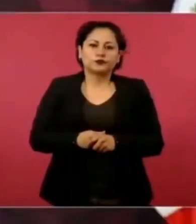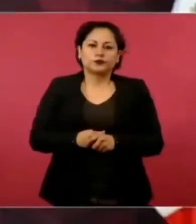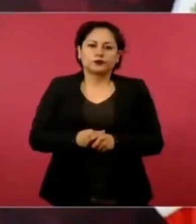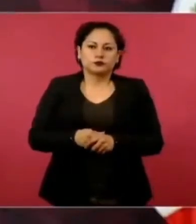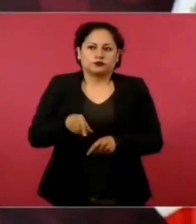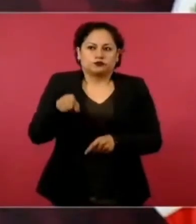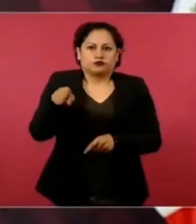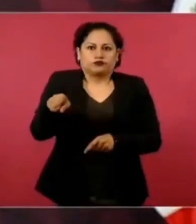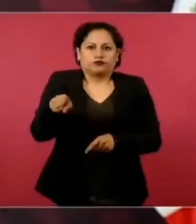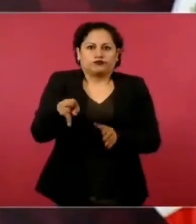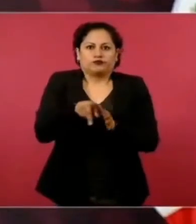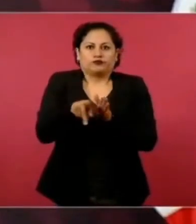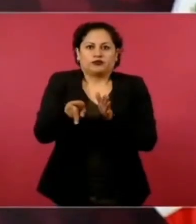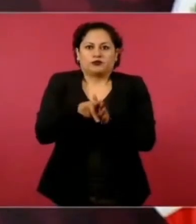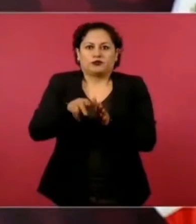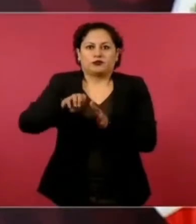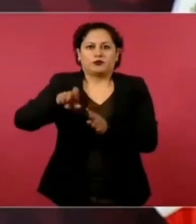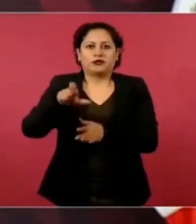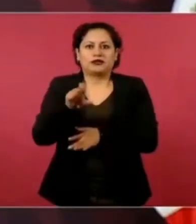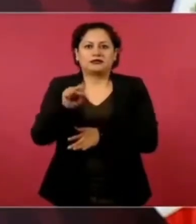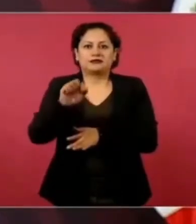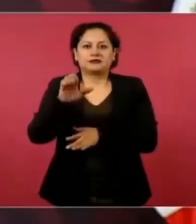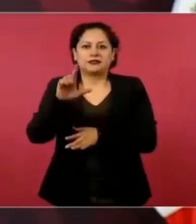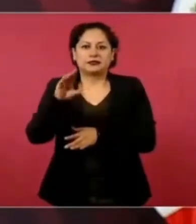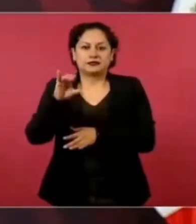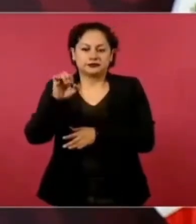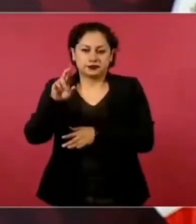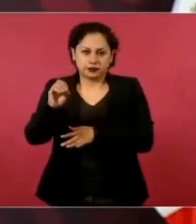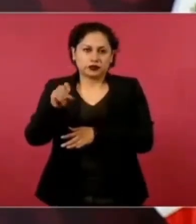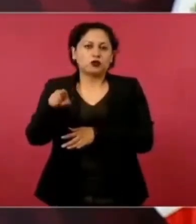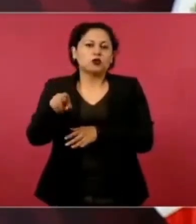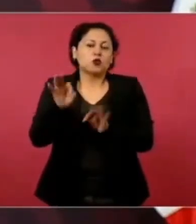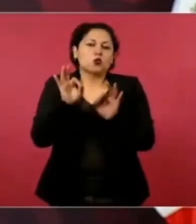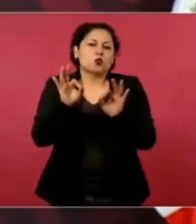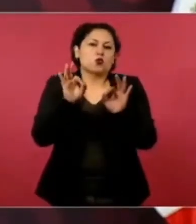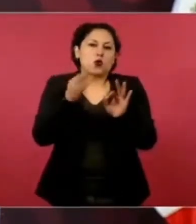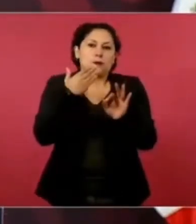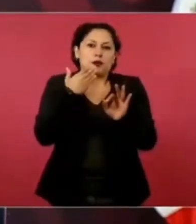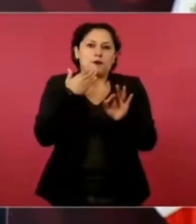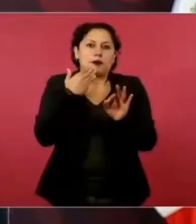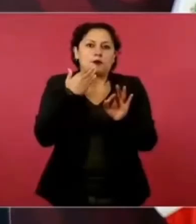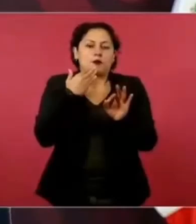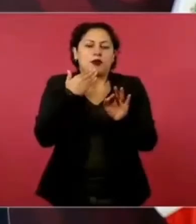su época buena, ¿no? Pero después ya